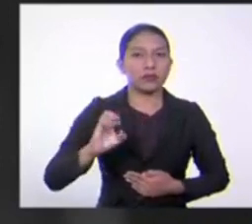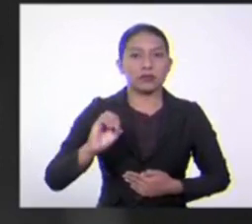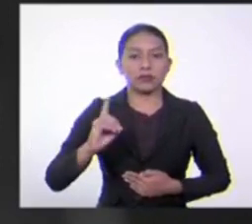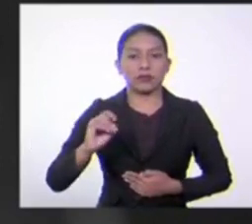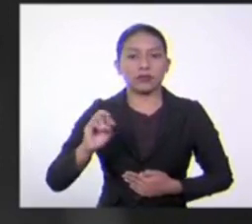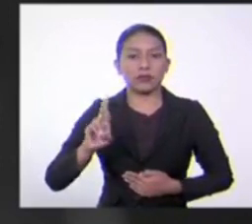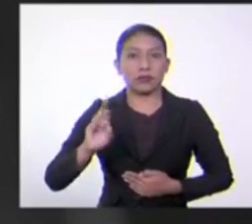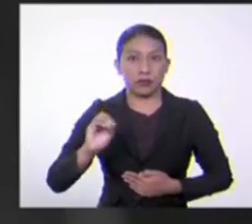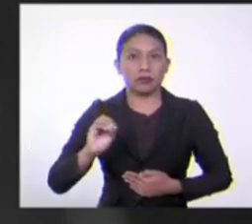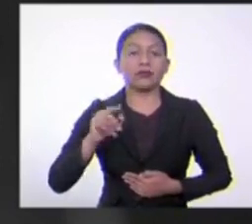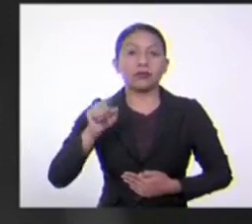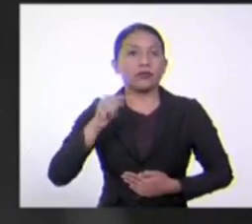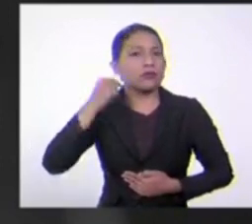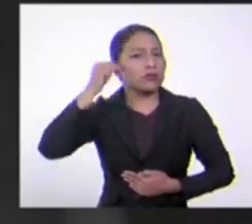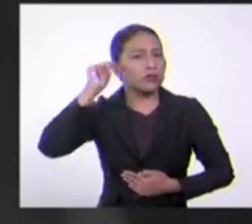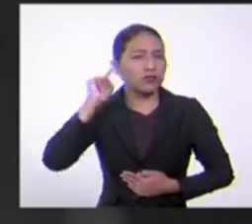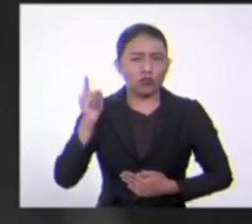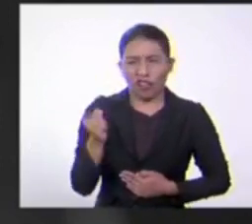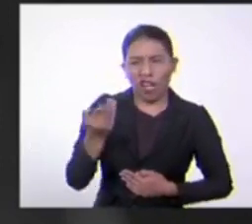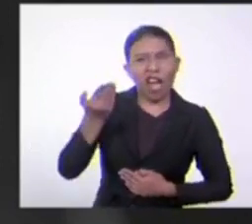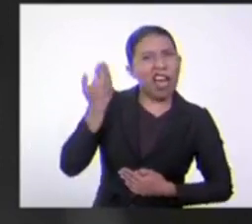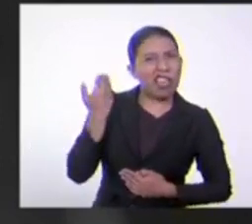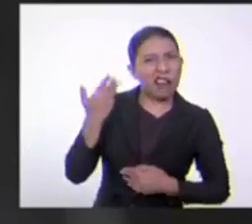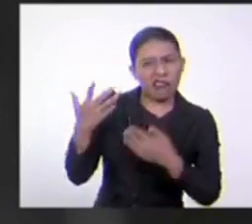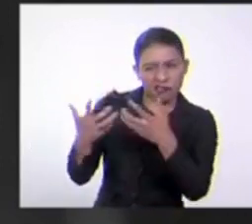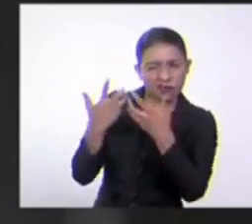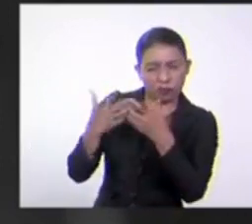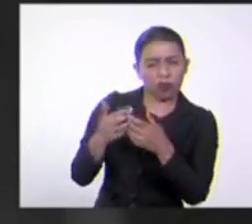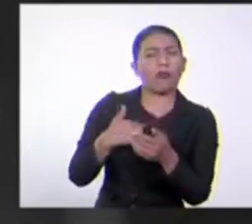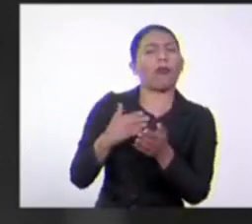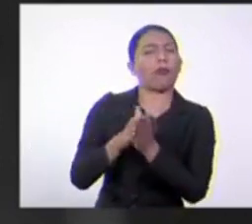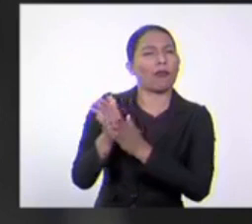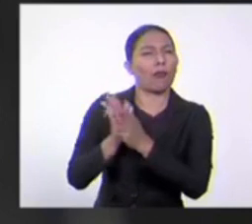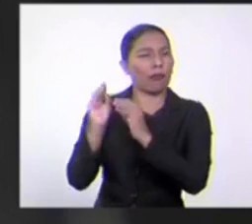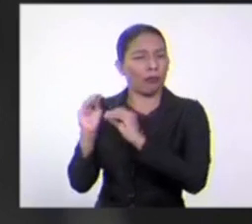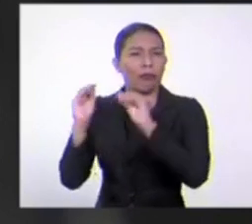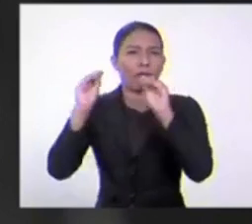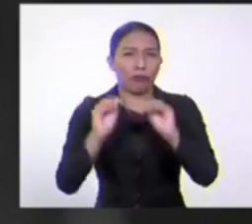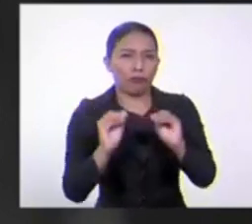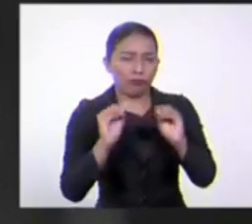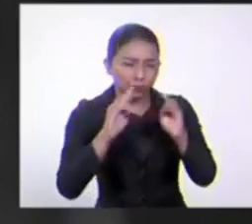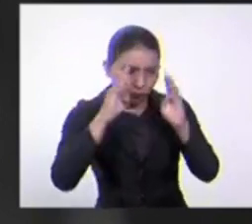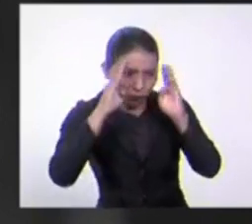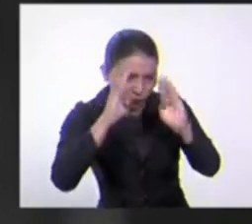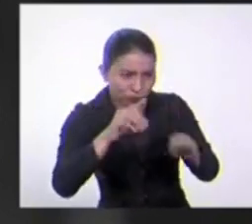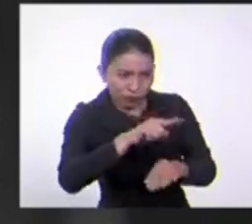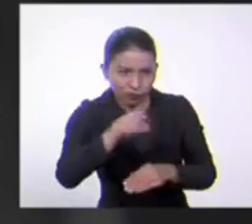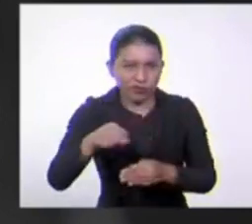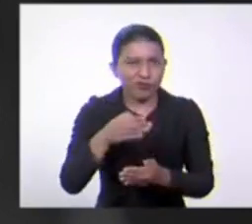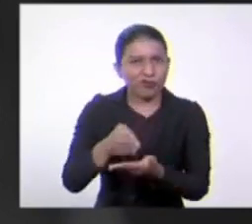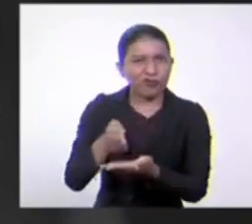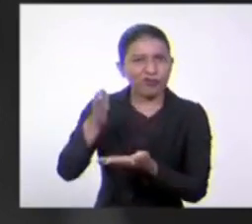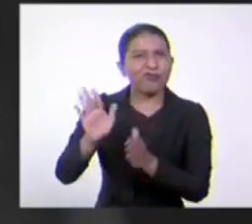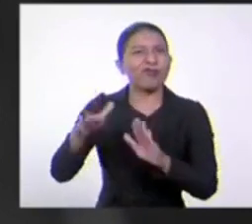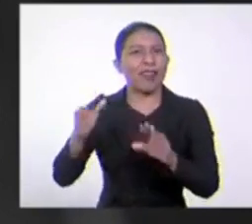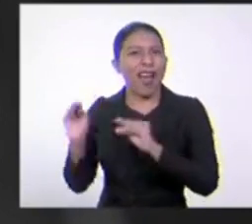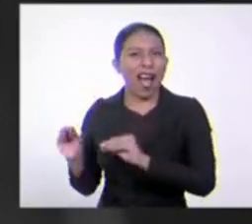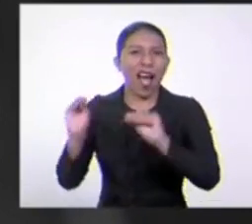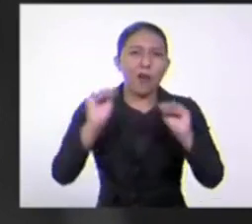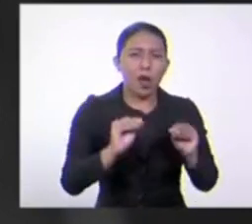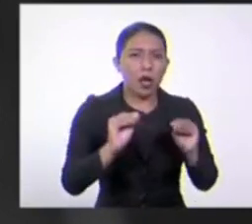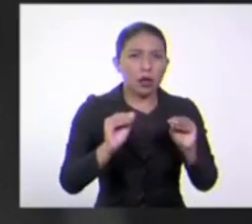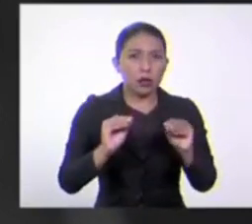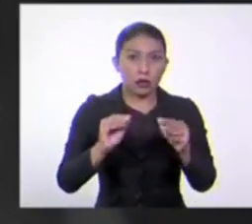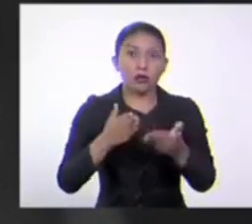los trabajos de Schleiden, enfocó su atención al reino animal para presentar pruebas de que